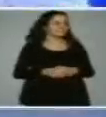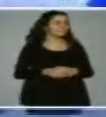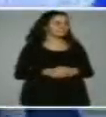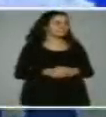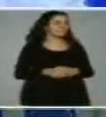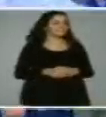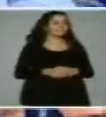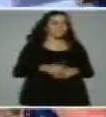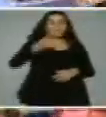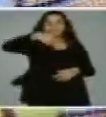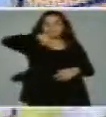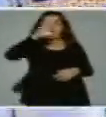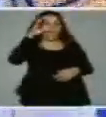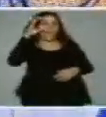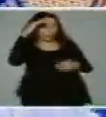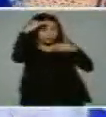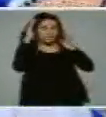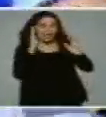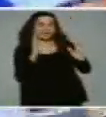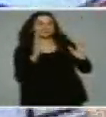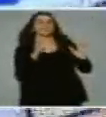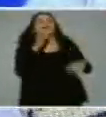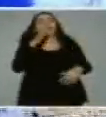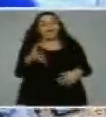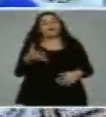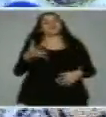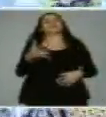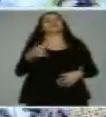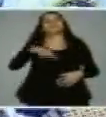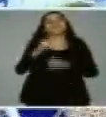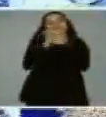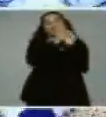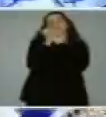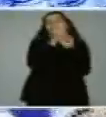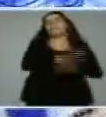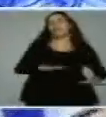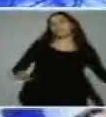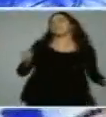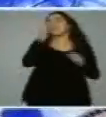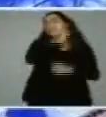verit escuchen atento lo Que ahora Le cant